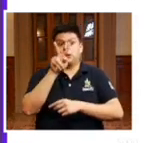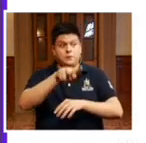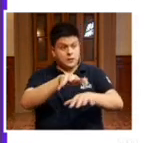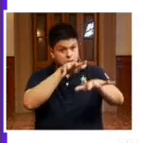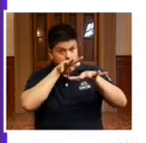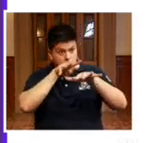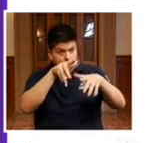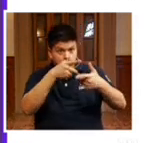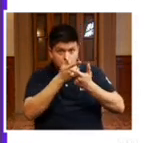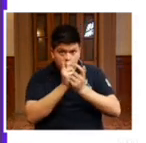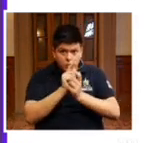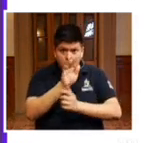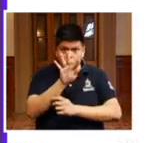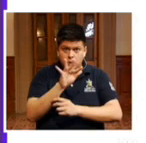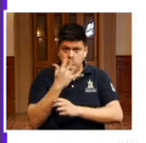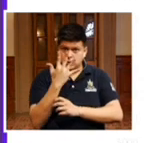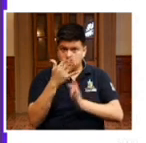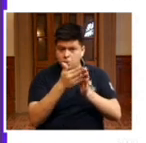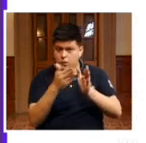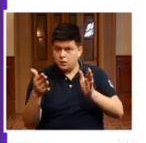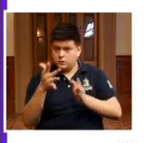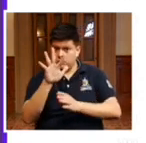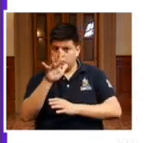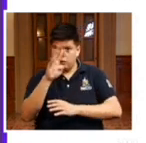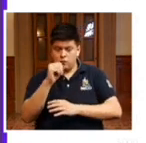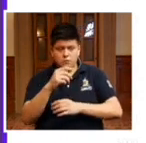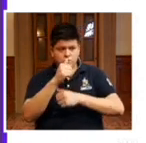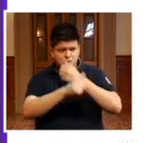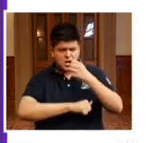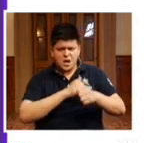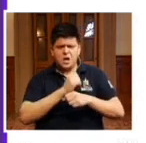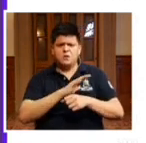grupo de 45-59 años tengamos también